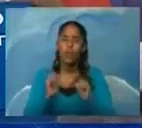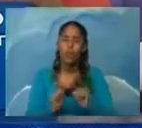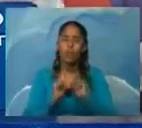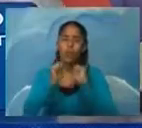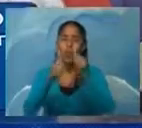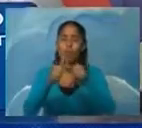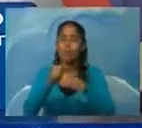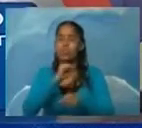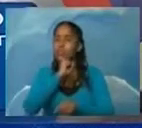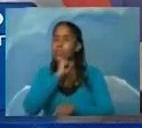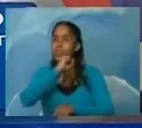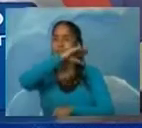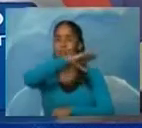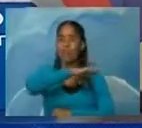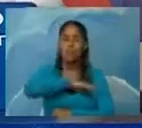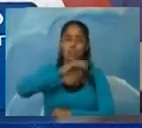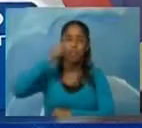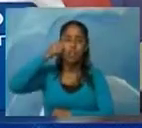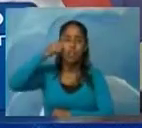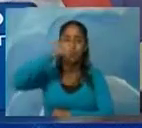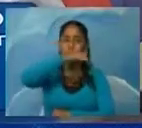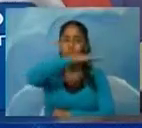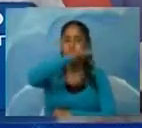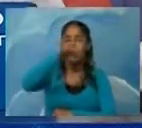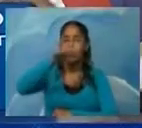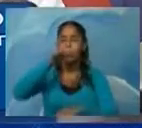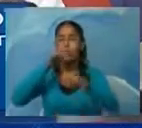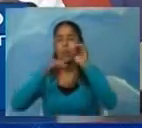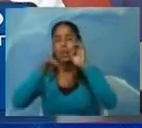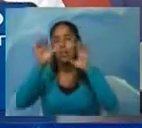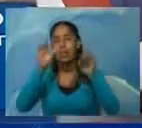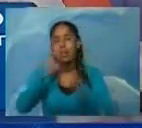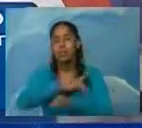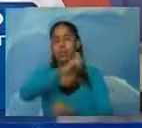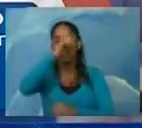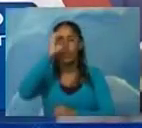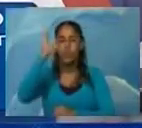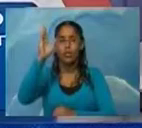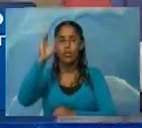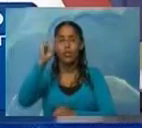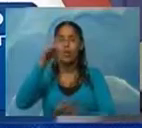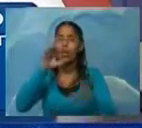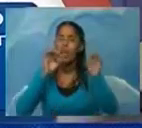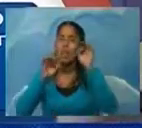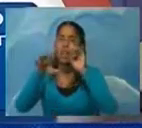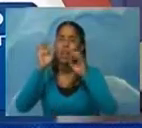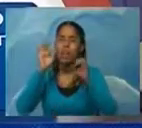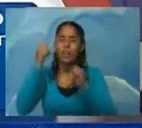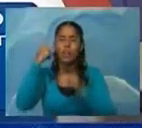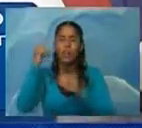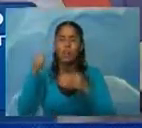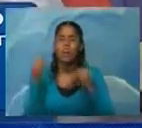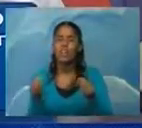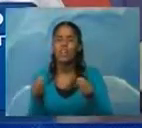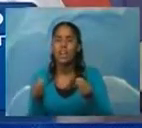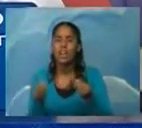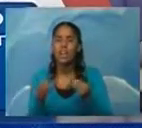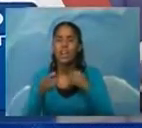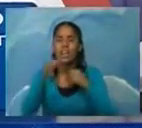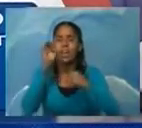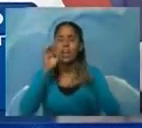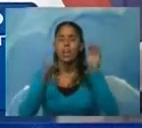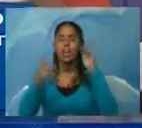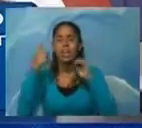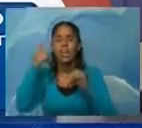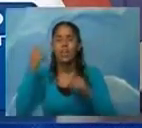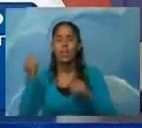la historia del pueblo elegido de Dios. ¿Elegidos para qué? Algunos de ellos preguntan, ¿elegidos